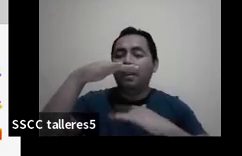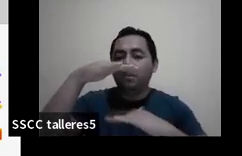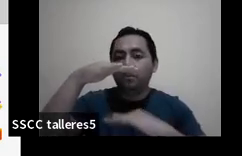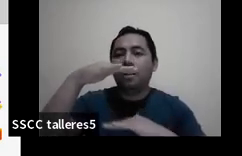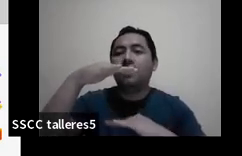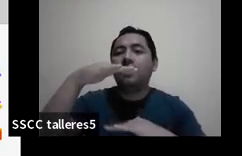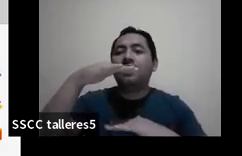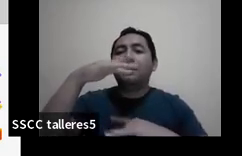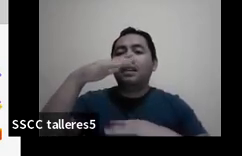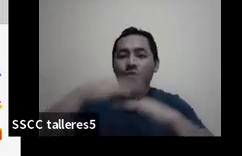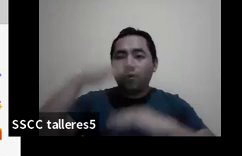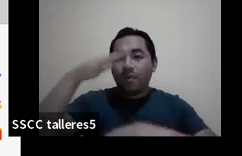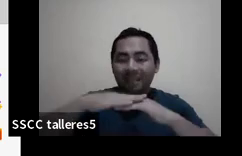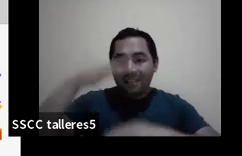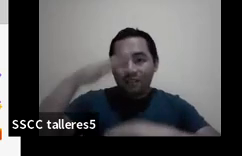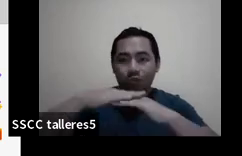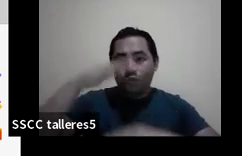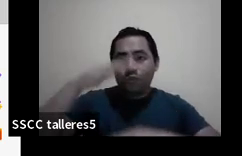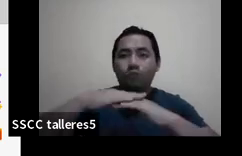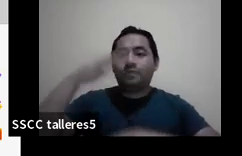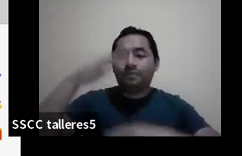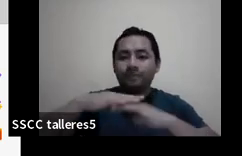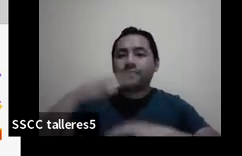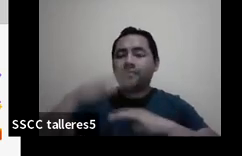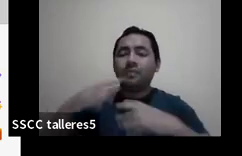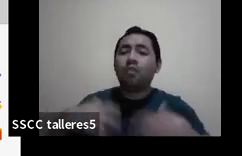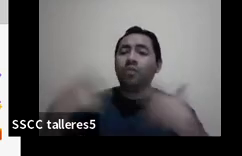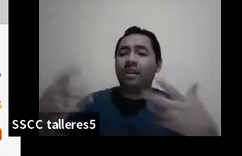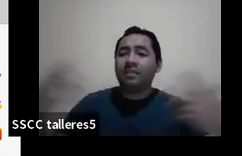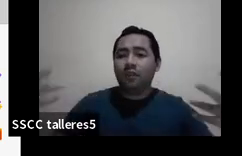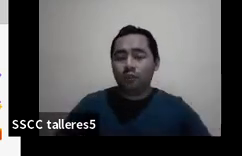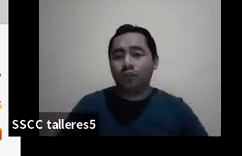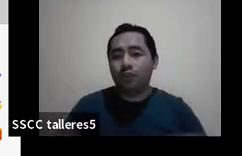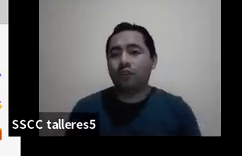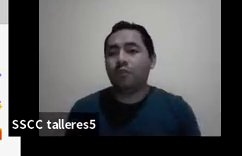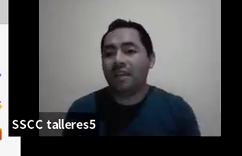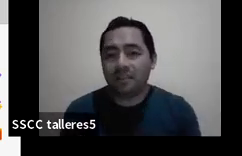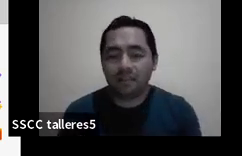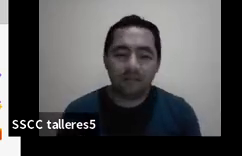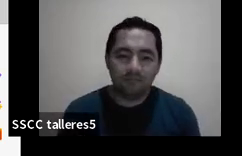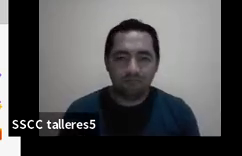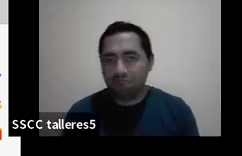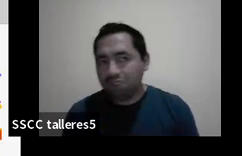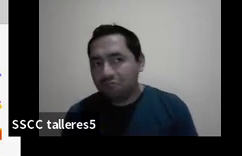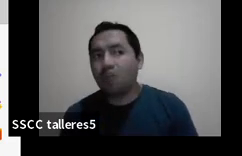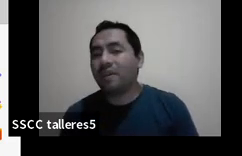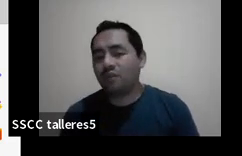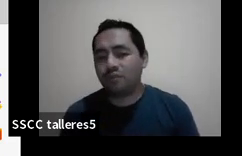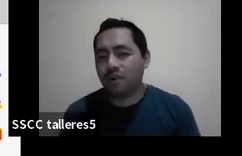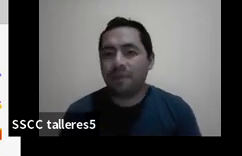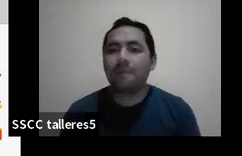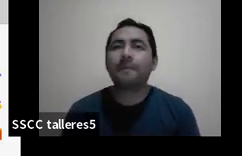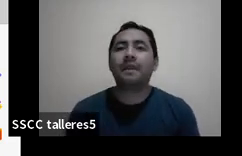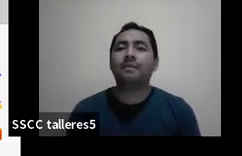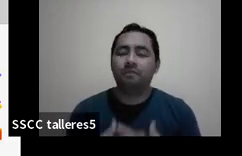vocabulario, nivel estructural. Si tú aprendes estos dos, comunicarte con sordos de otros países no va a